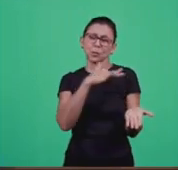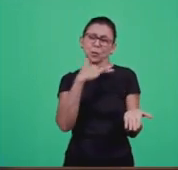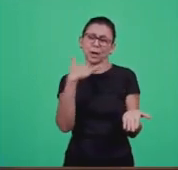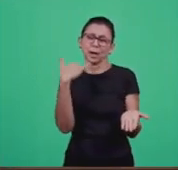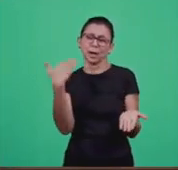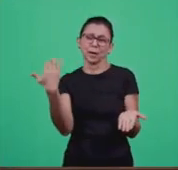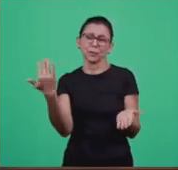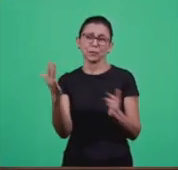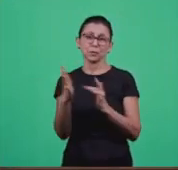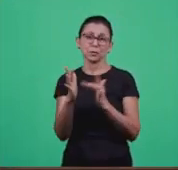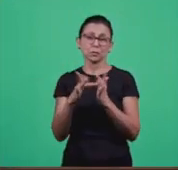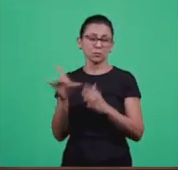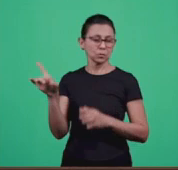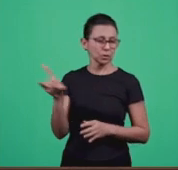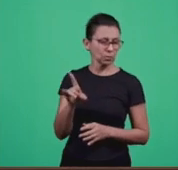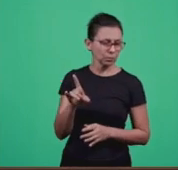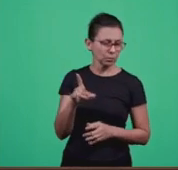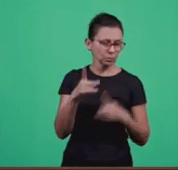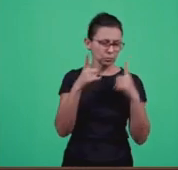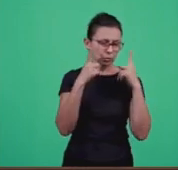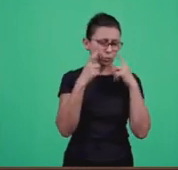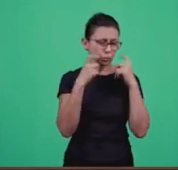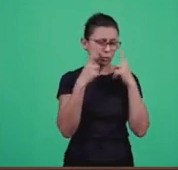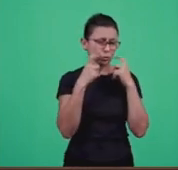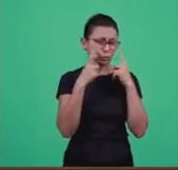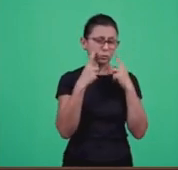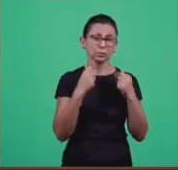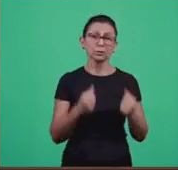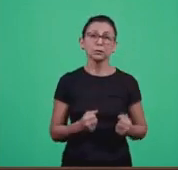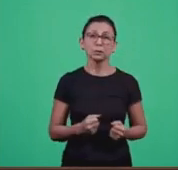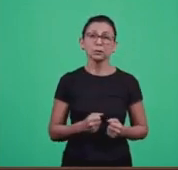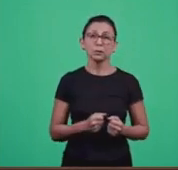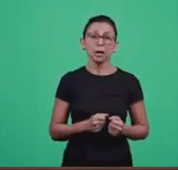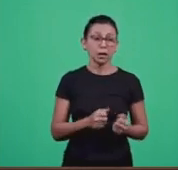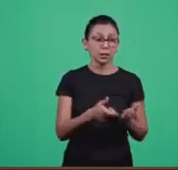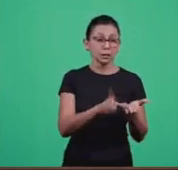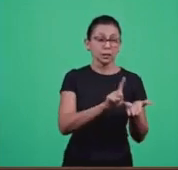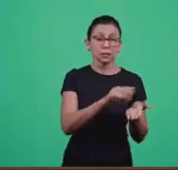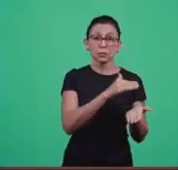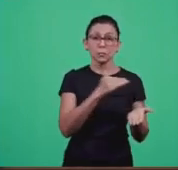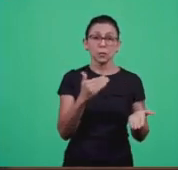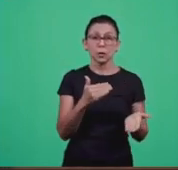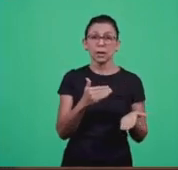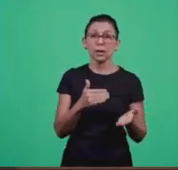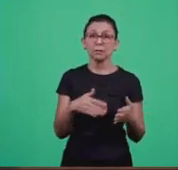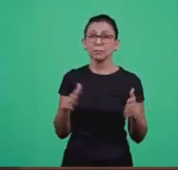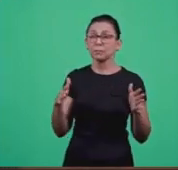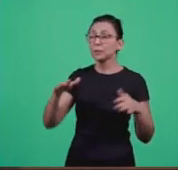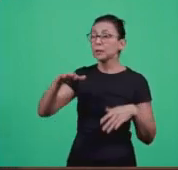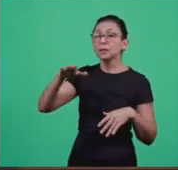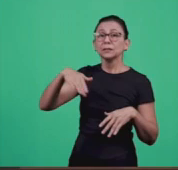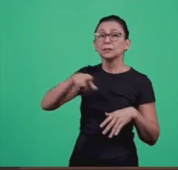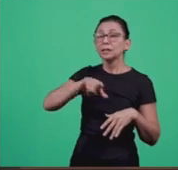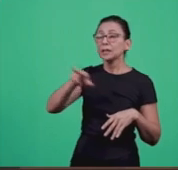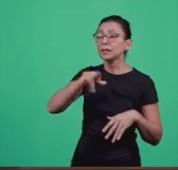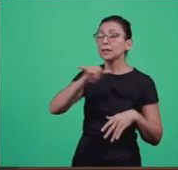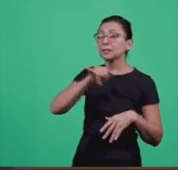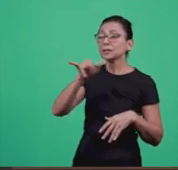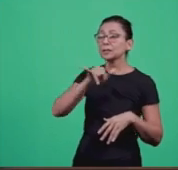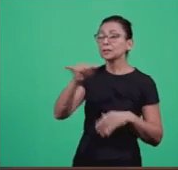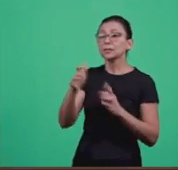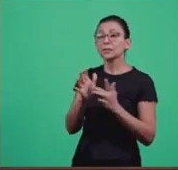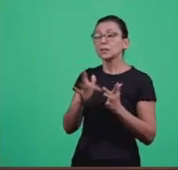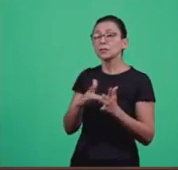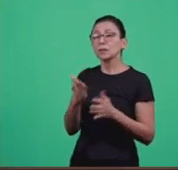en su muerte él lloró, porque él amaba a Lázaro. En las luchas, ellos siempre estaban cerca de